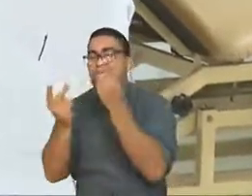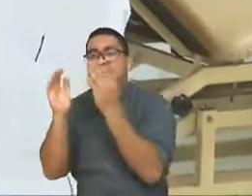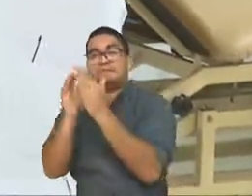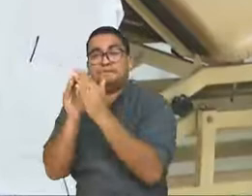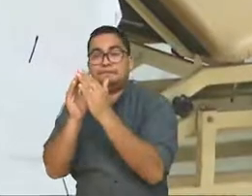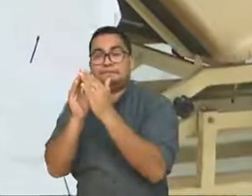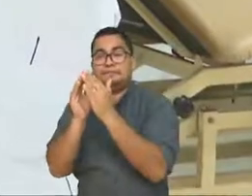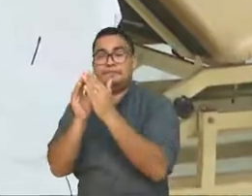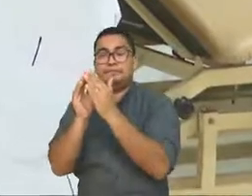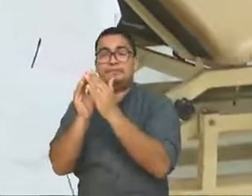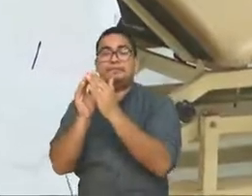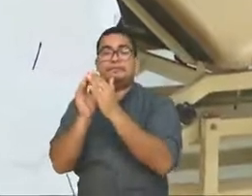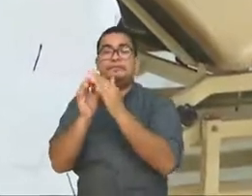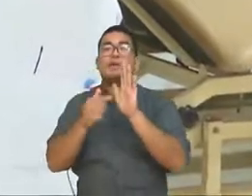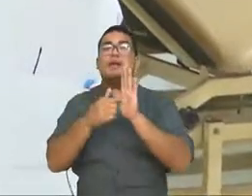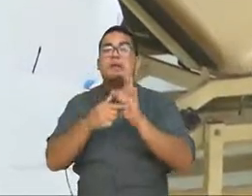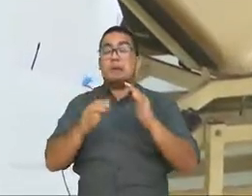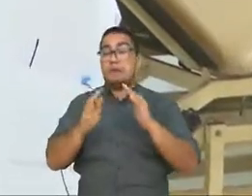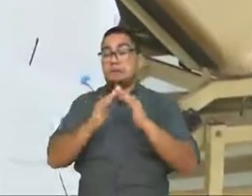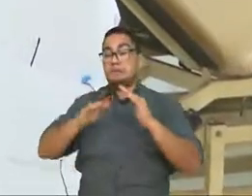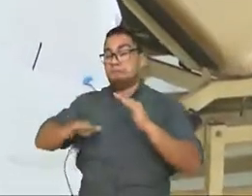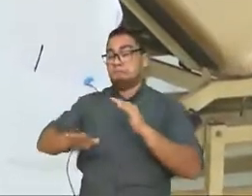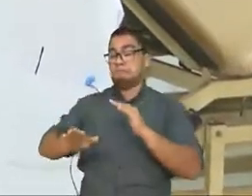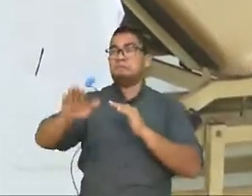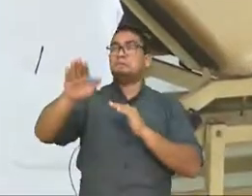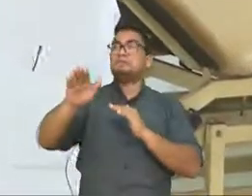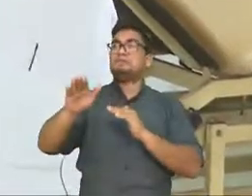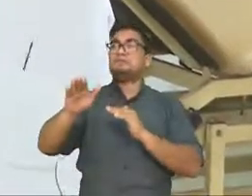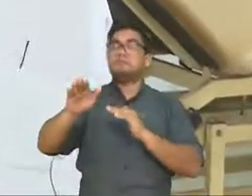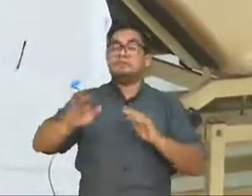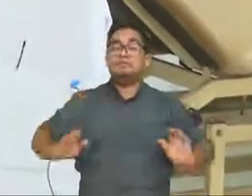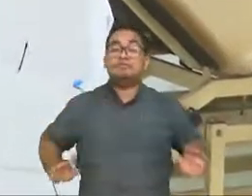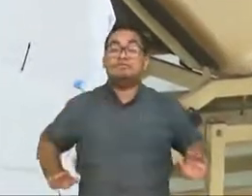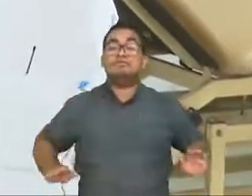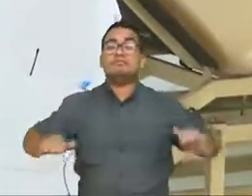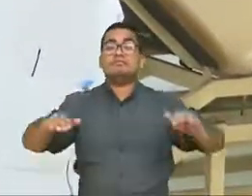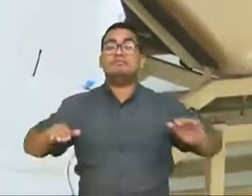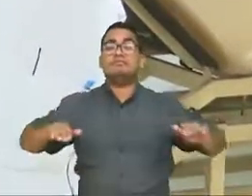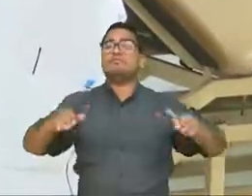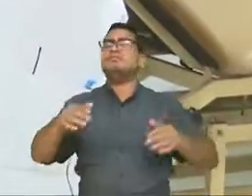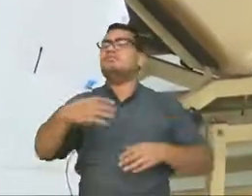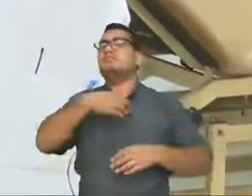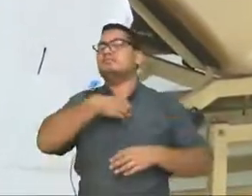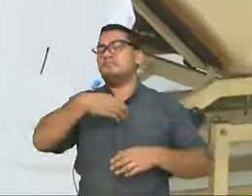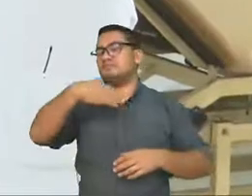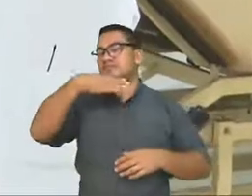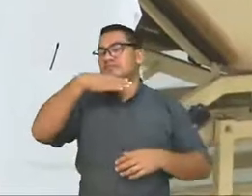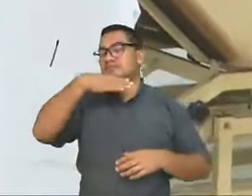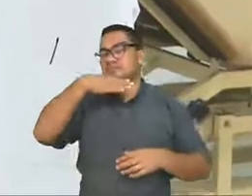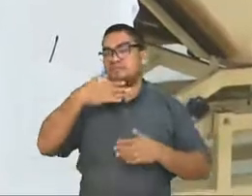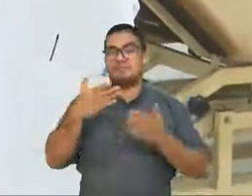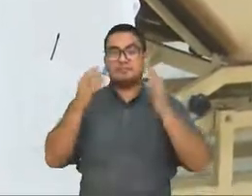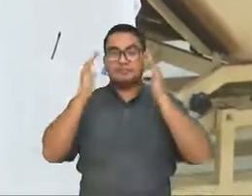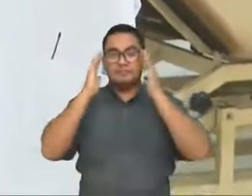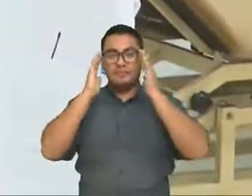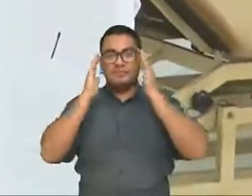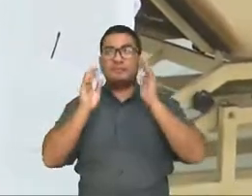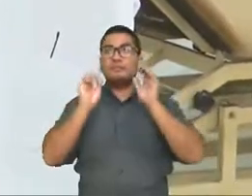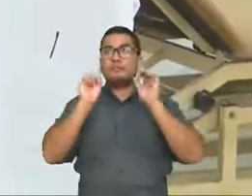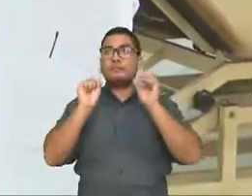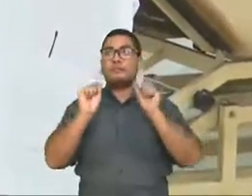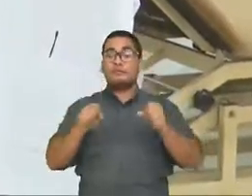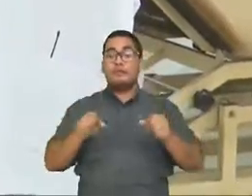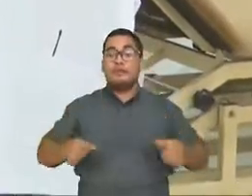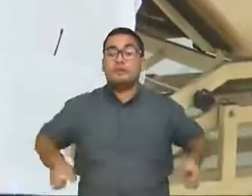paciente no hay una rampa, por ejemplo, en la casa, es incómodo. Sí, para la independencia del mismo paciente, porque si él puede subir,